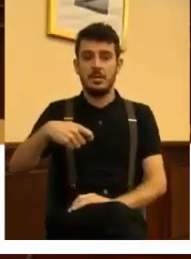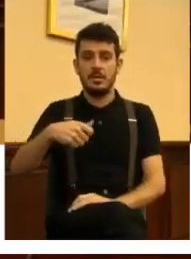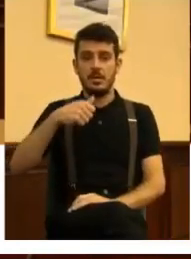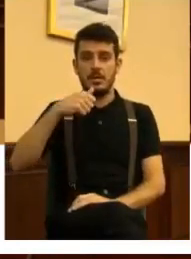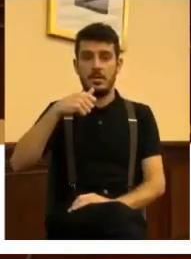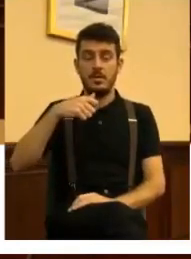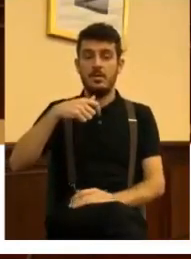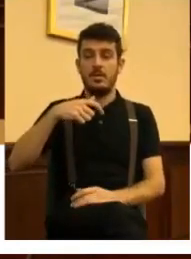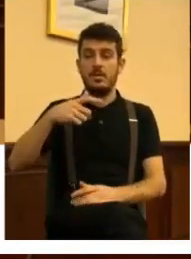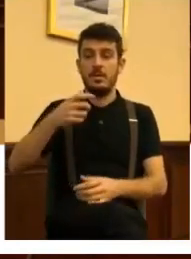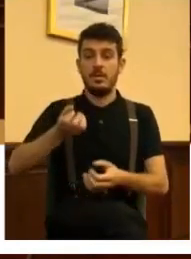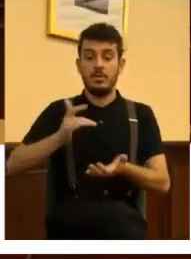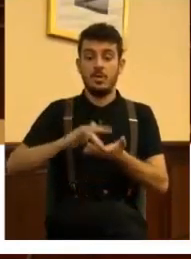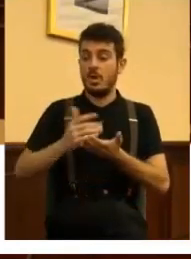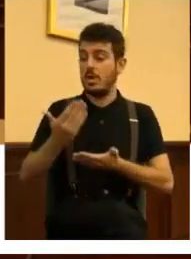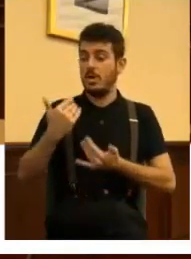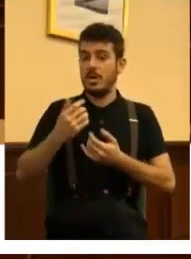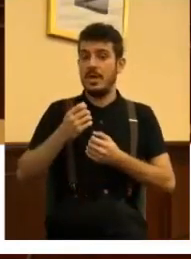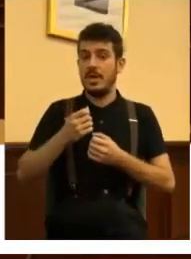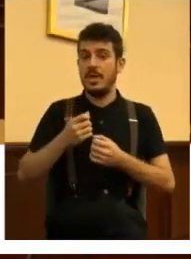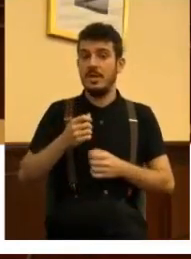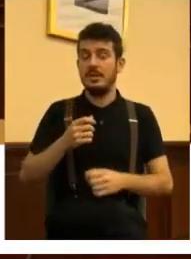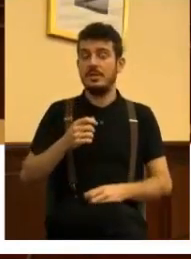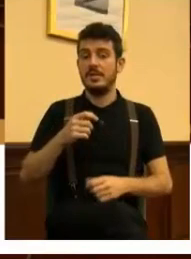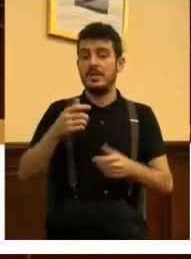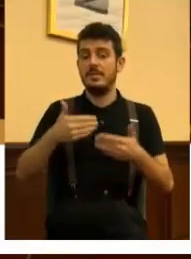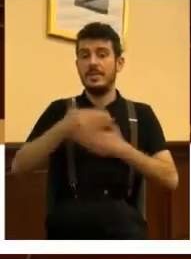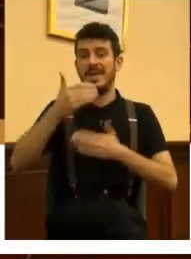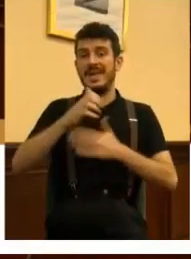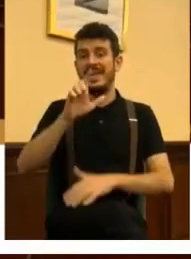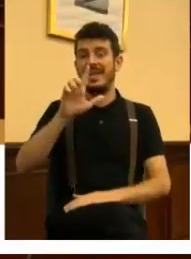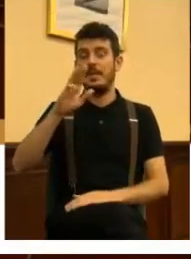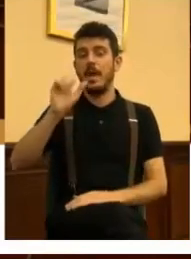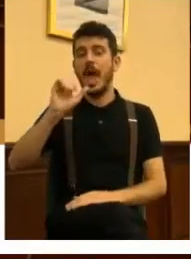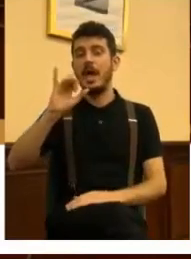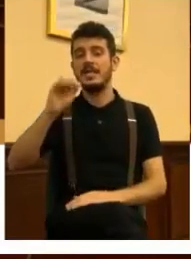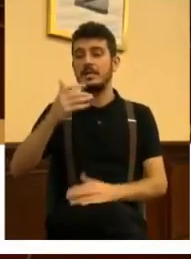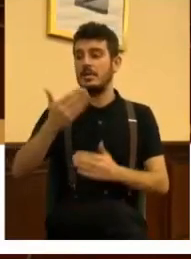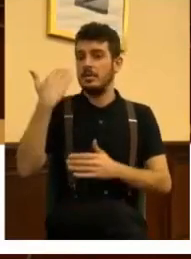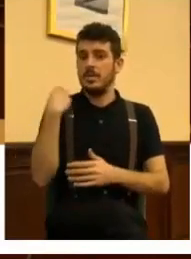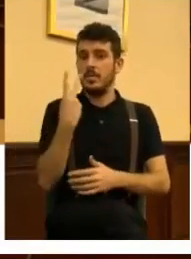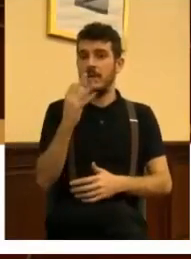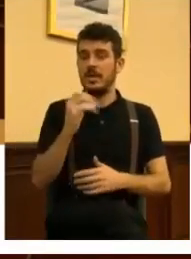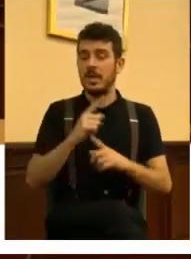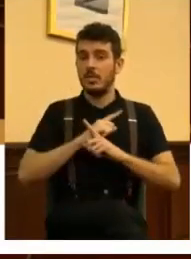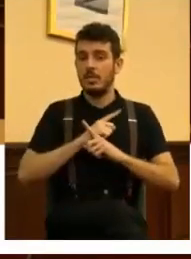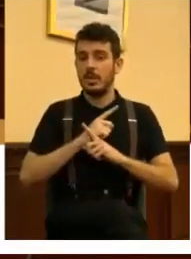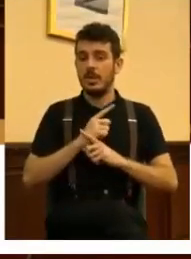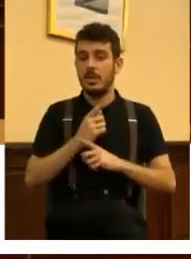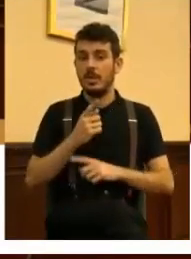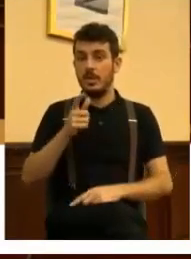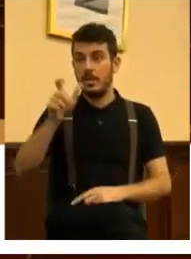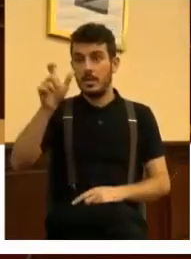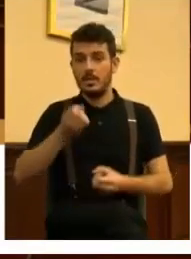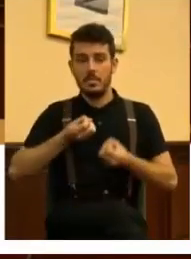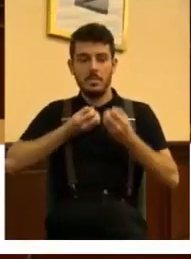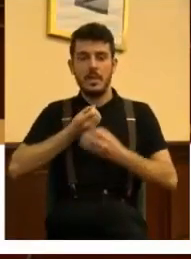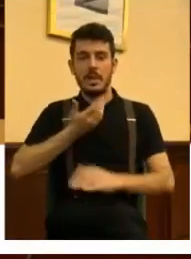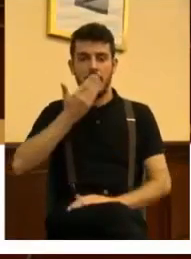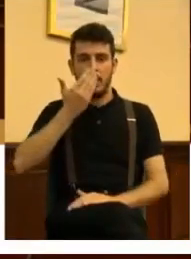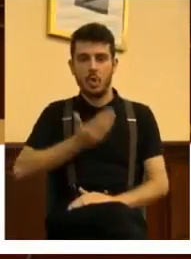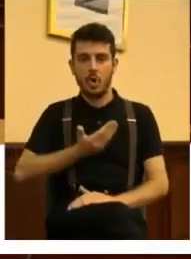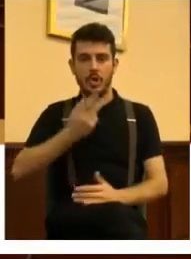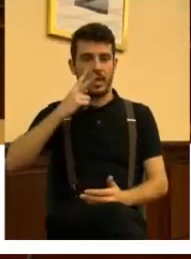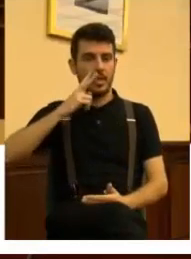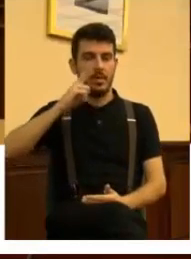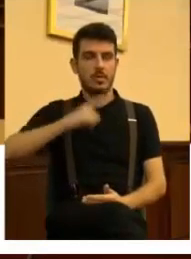que en unas declaraciones en El País el día 20 de noviembre reconoce, pues como reconocemos, como